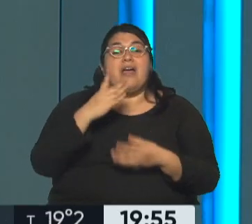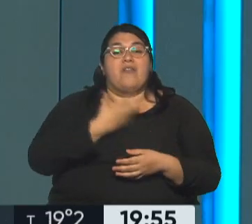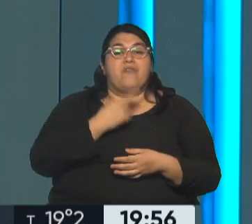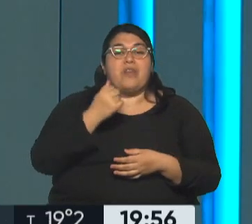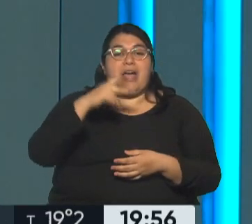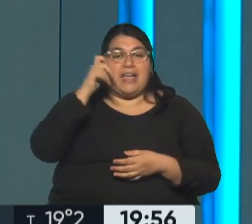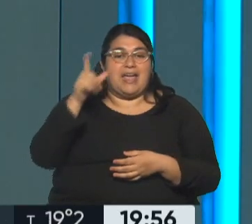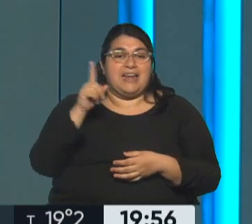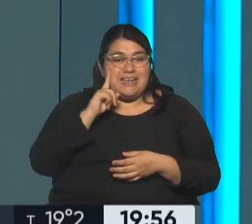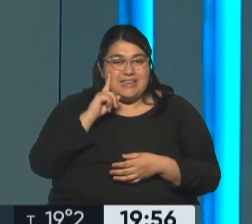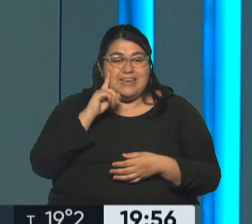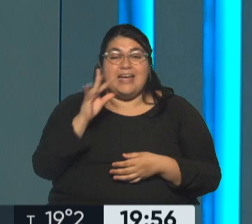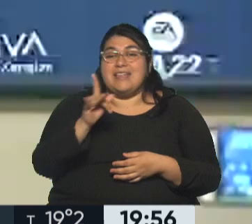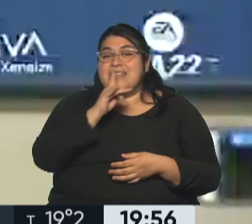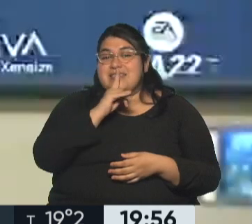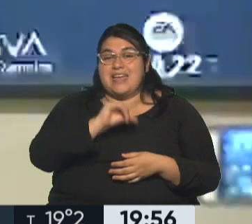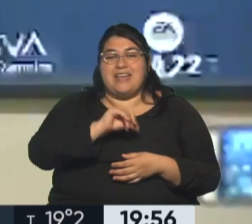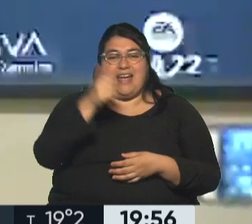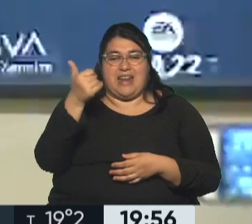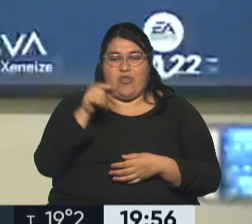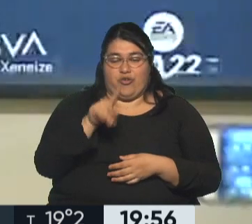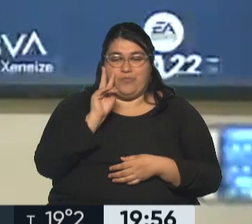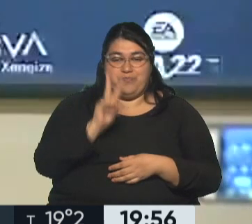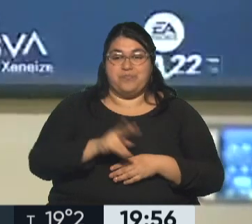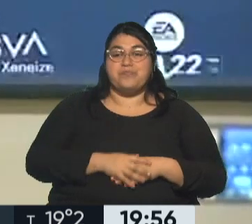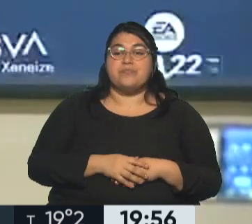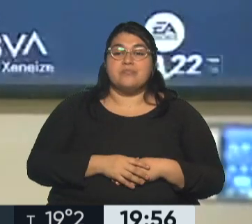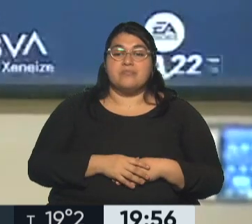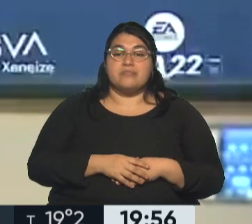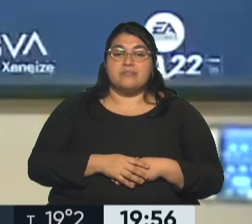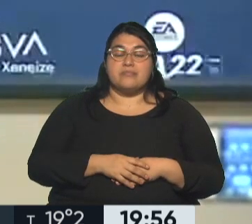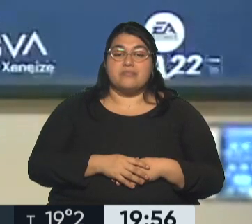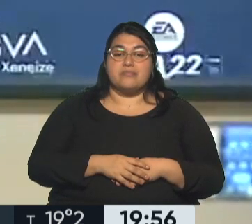técnico ganador, al técnico de Boca. Un clásico que quizás para muchos